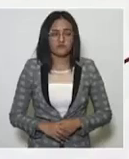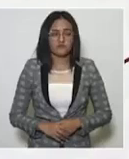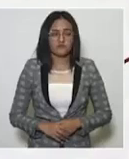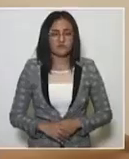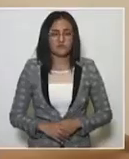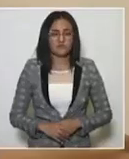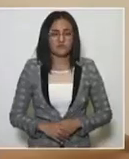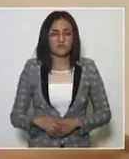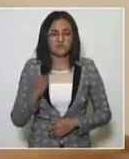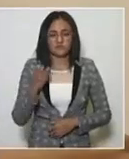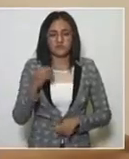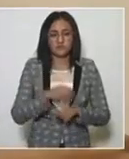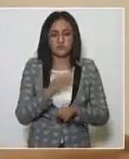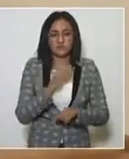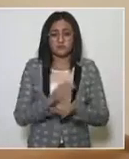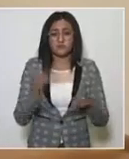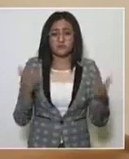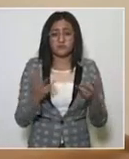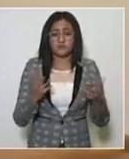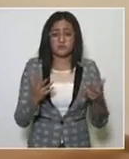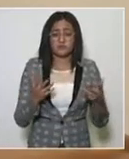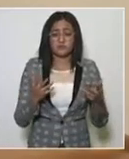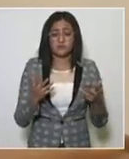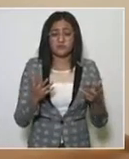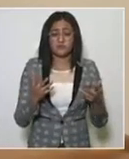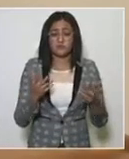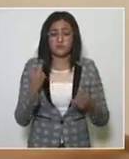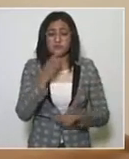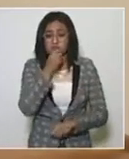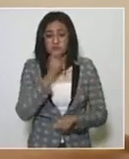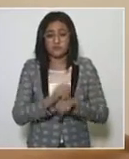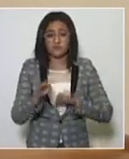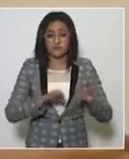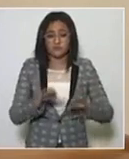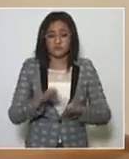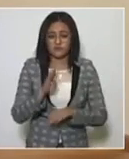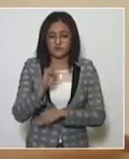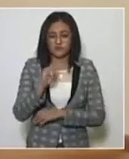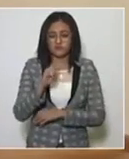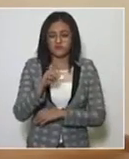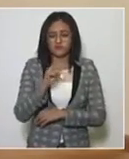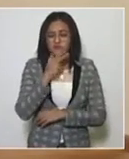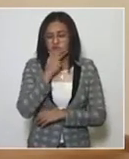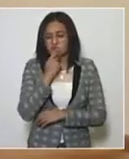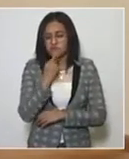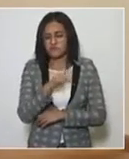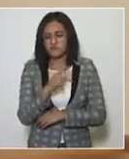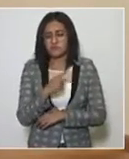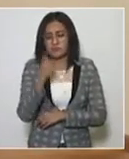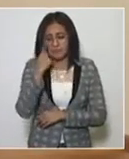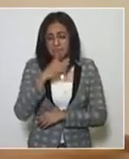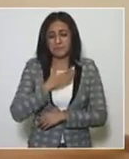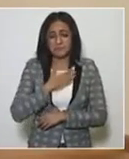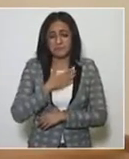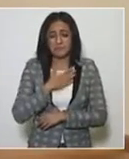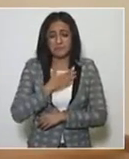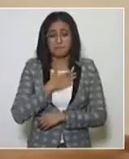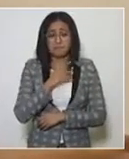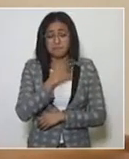Respeto ese planteamiento que hace el secretario del Trabajo, Gabriel Biestro. Para mí,